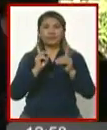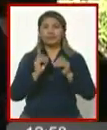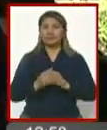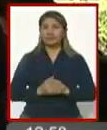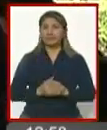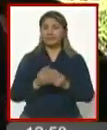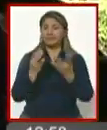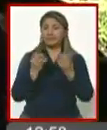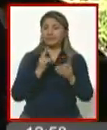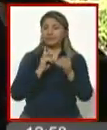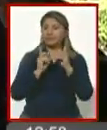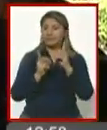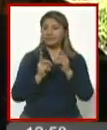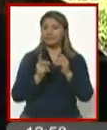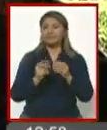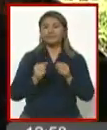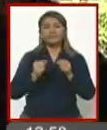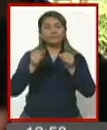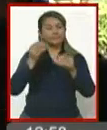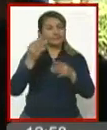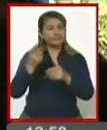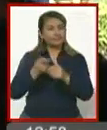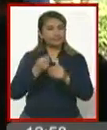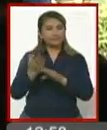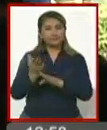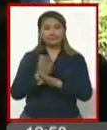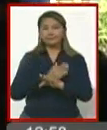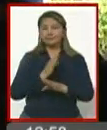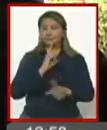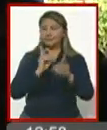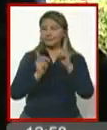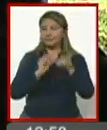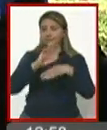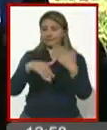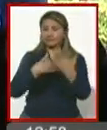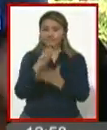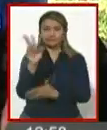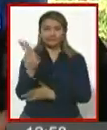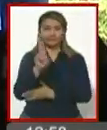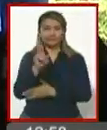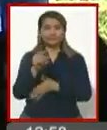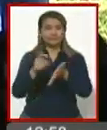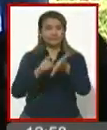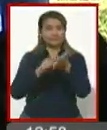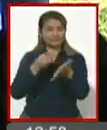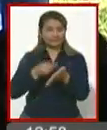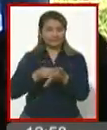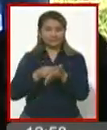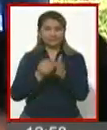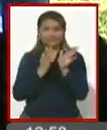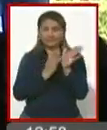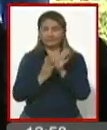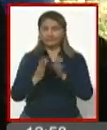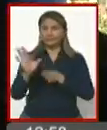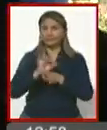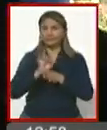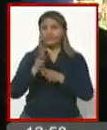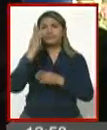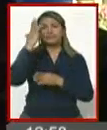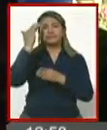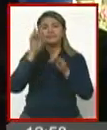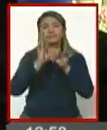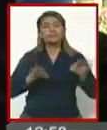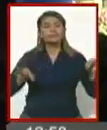partidario del diálogo. En lo personal tiene que conversarse, tiene que dialogarse. Todas las universidades están exigiendo un presupuesto adecuado por el funcionamiento, porque